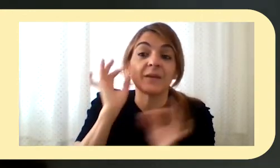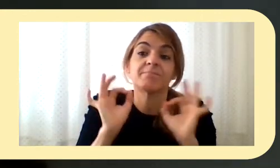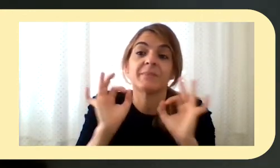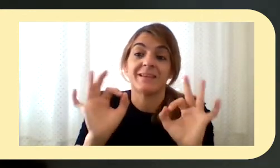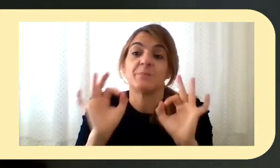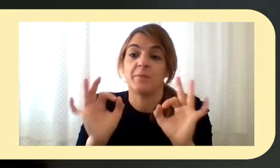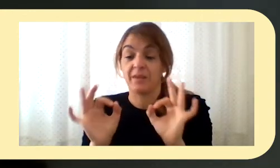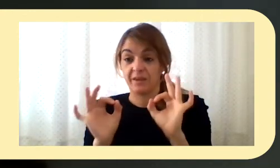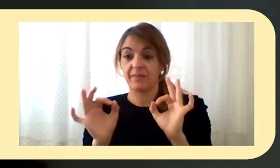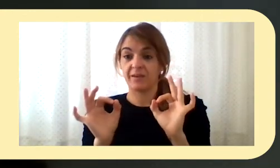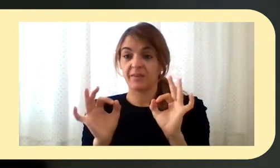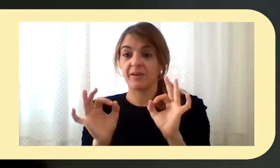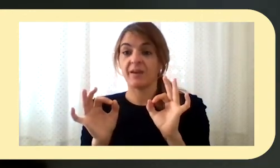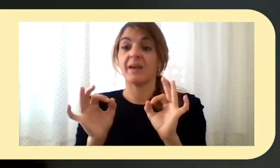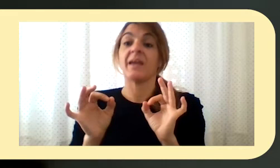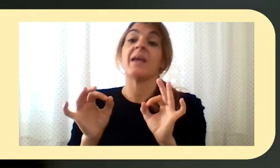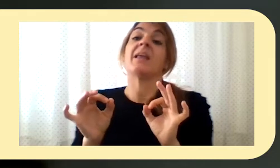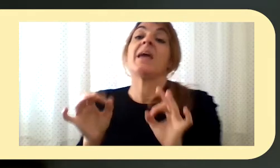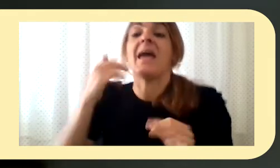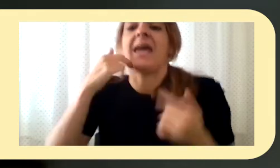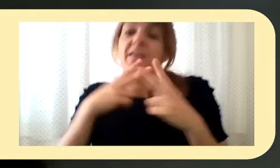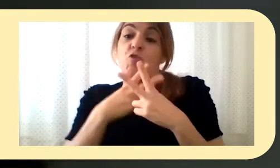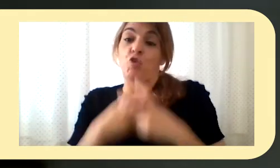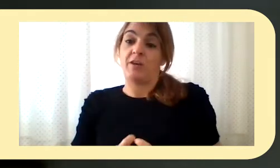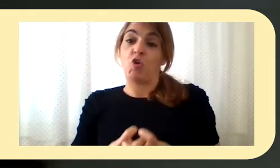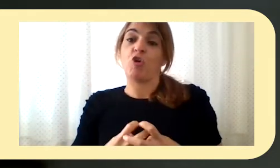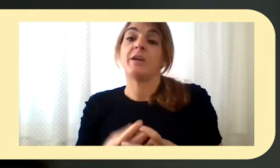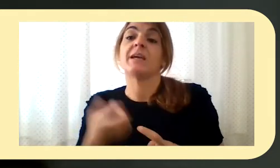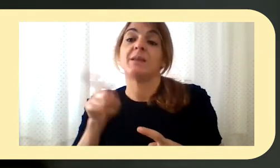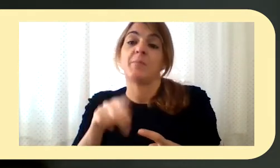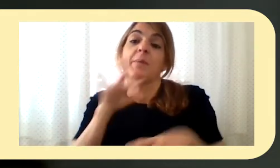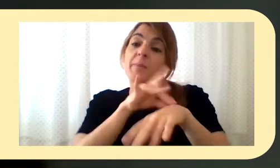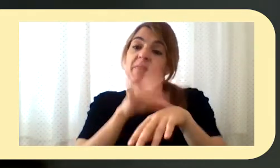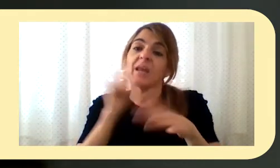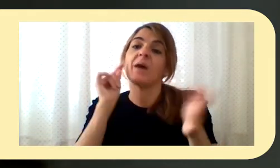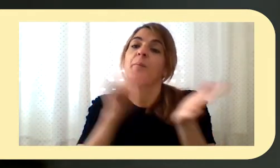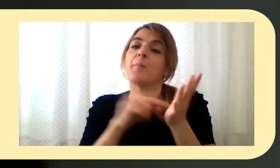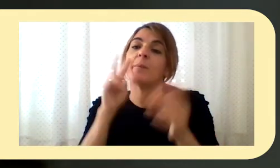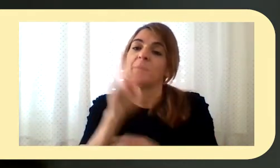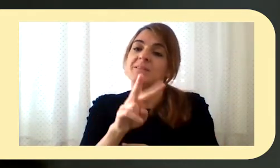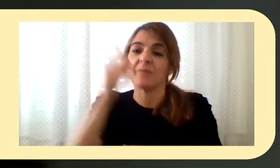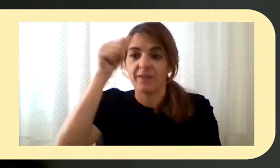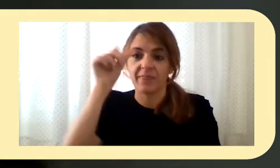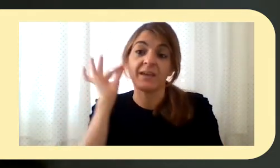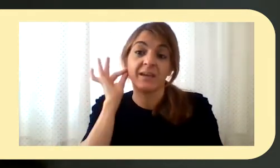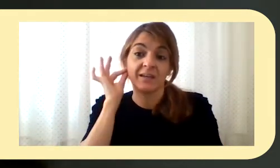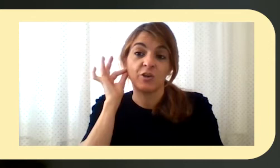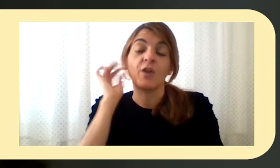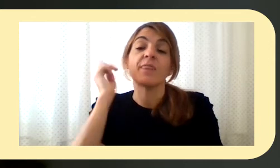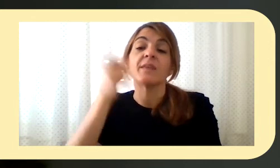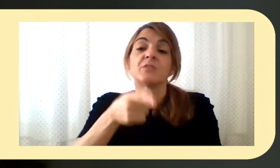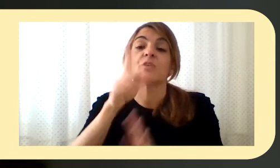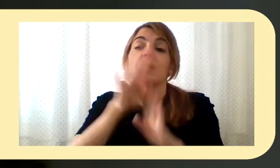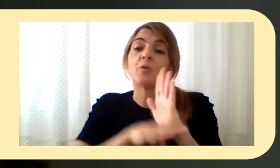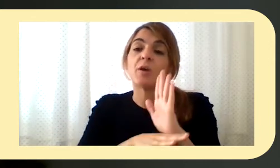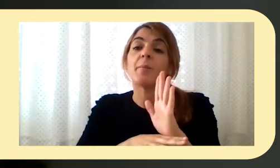en endocrinología y medicina con perspectiva de género. Es la directora del programa Mujer, Salud y Calidad de